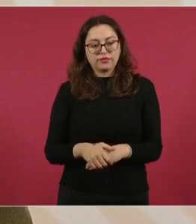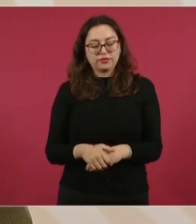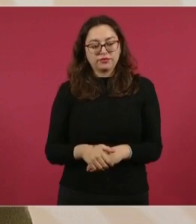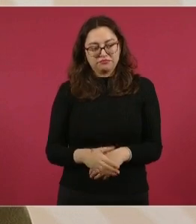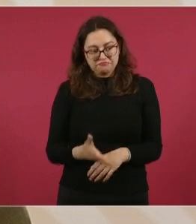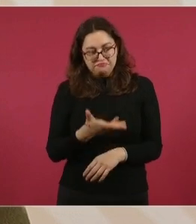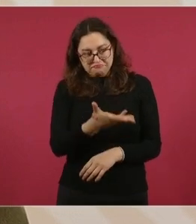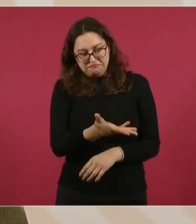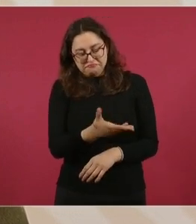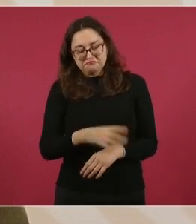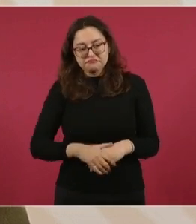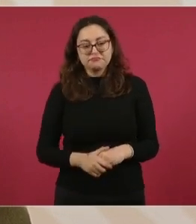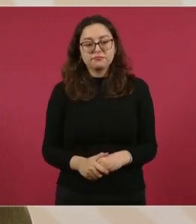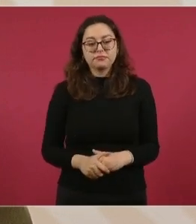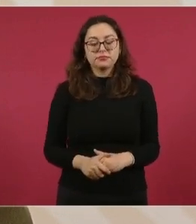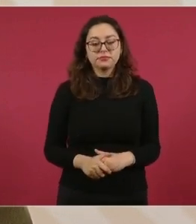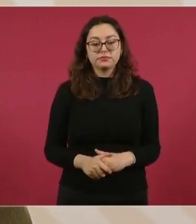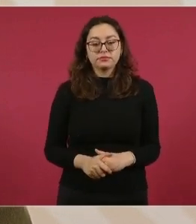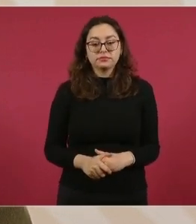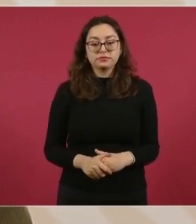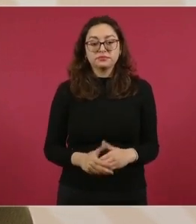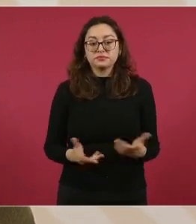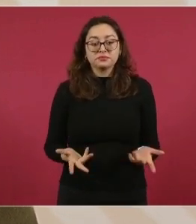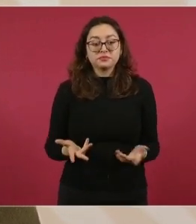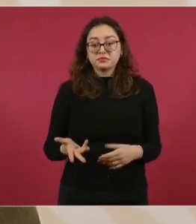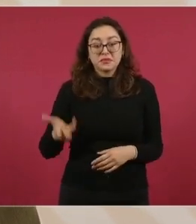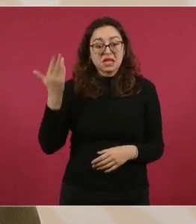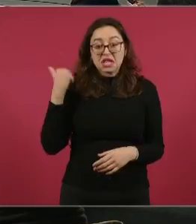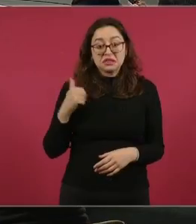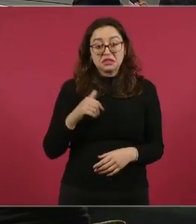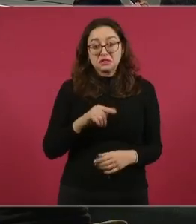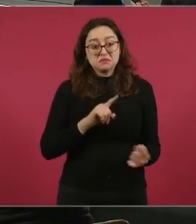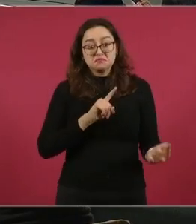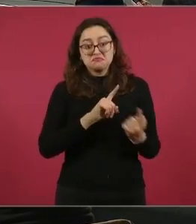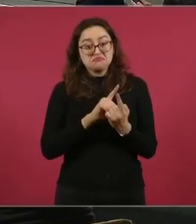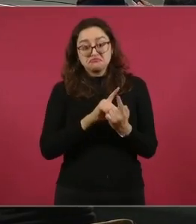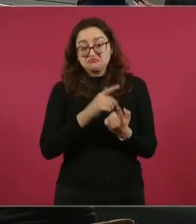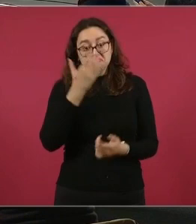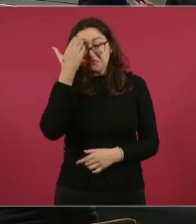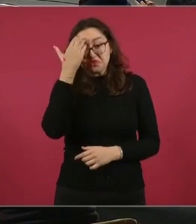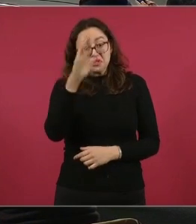Sandoval González, que no nos conocíamos,